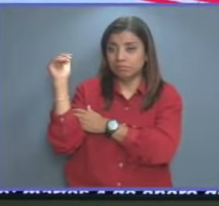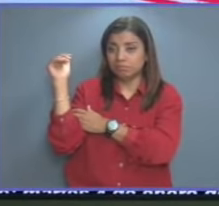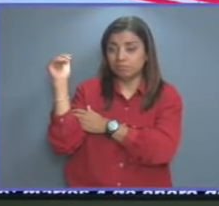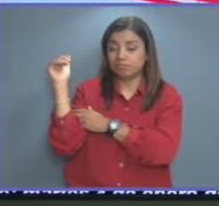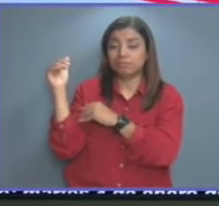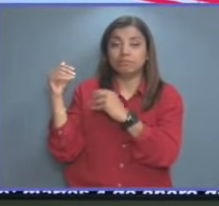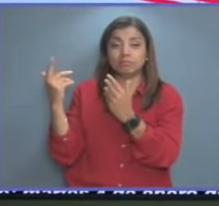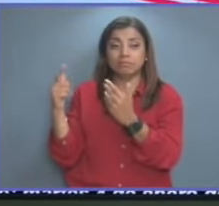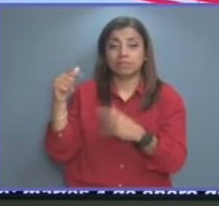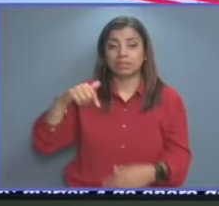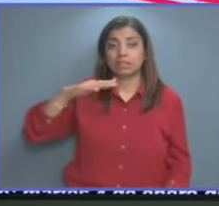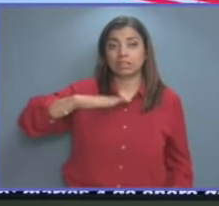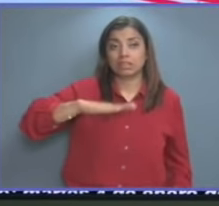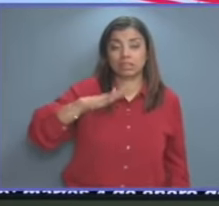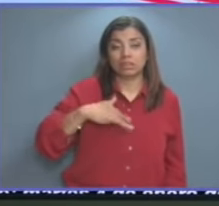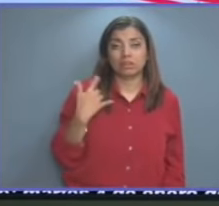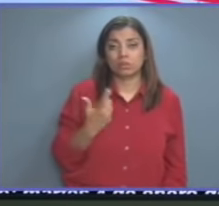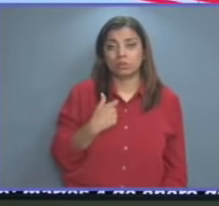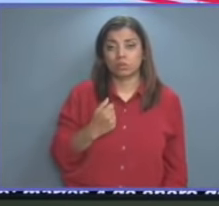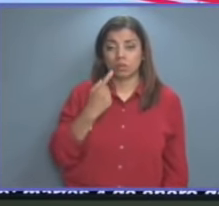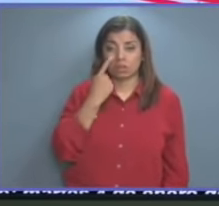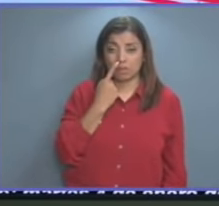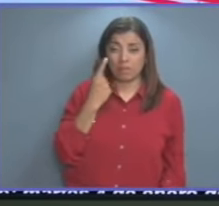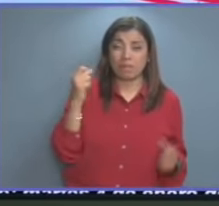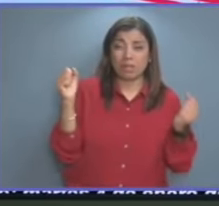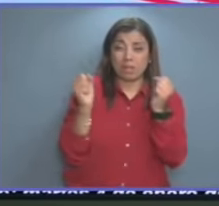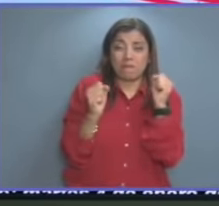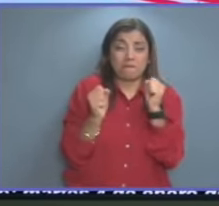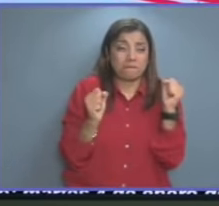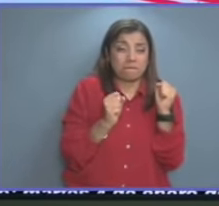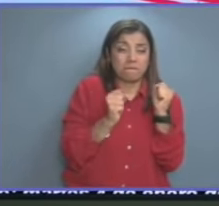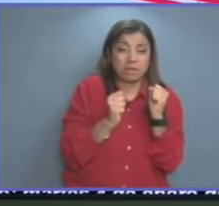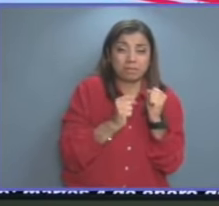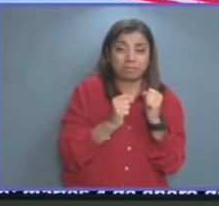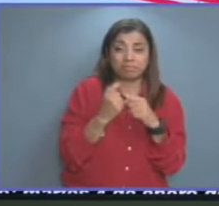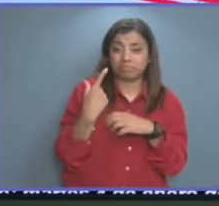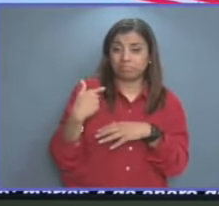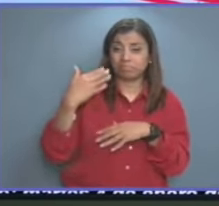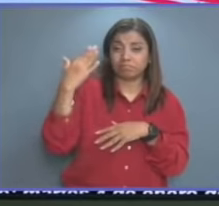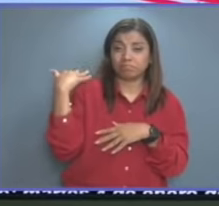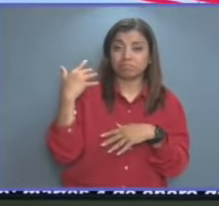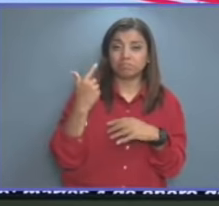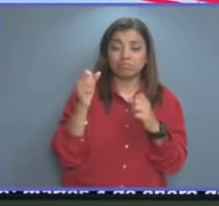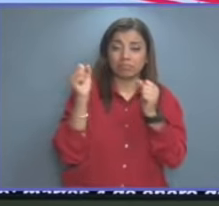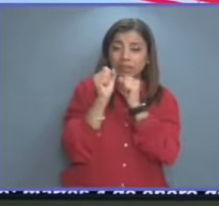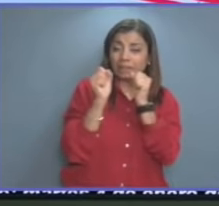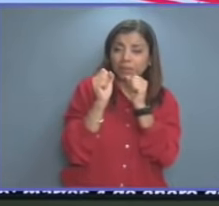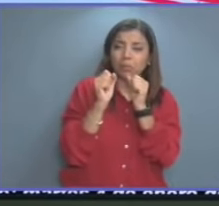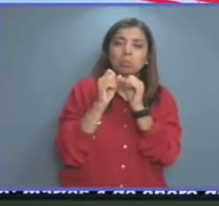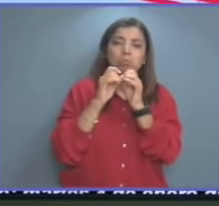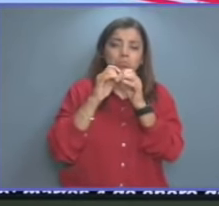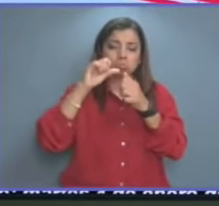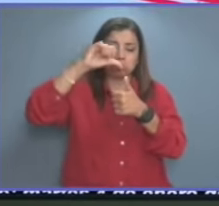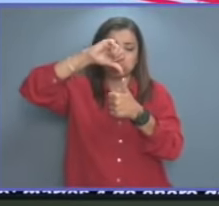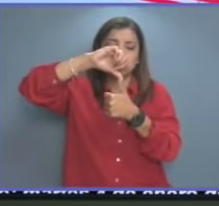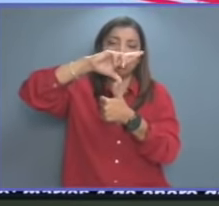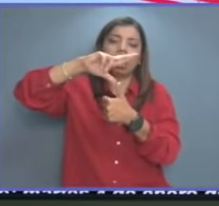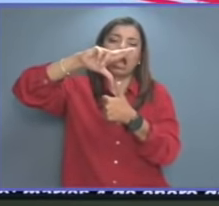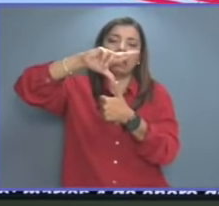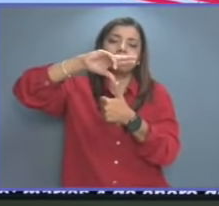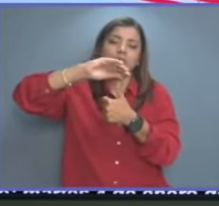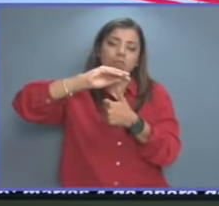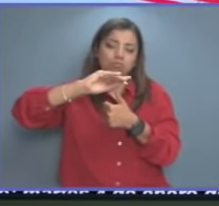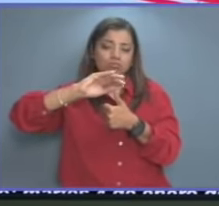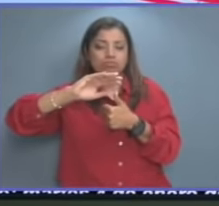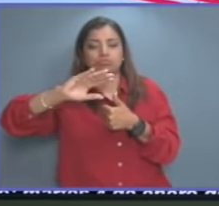ya para hora de la tarde estamos observando que el frente frío que no estuvo afectando durante los días anteriores se aleja de la región del caribe el flujo del este se mantiene